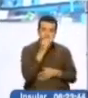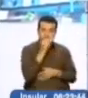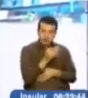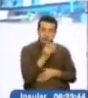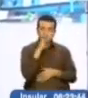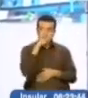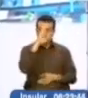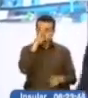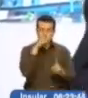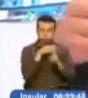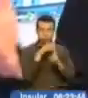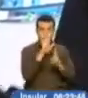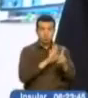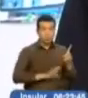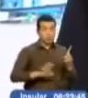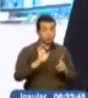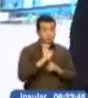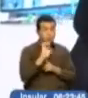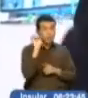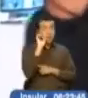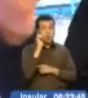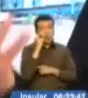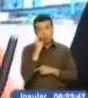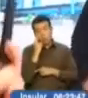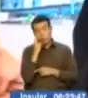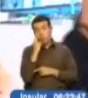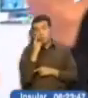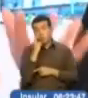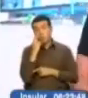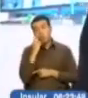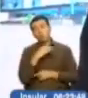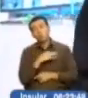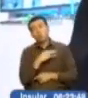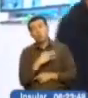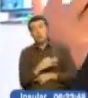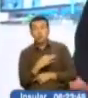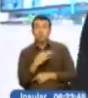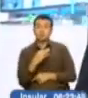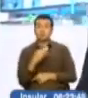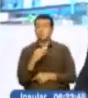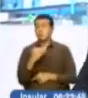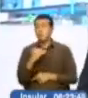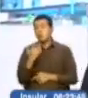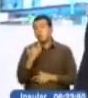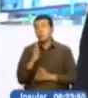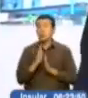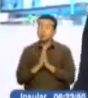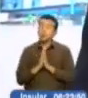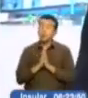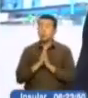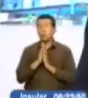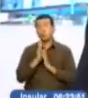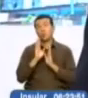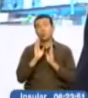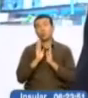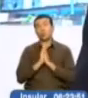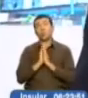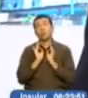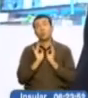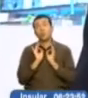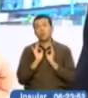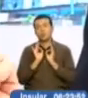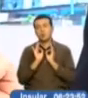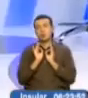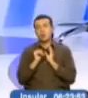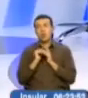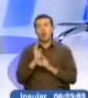más objetiva de lo que pasa en el país, o nos ponemos moralistas, moralizantes, pontificadores, y nos destruimos. Y en